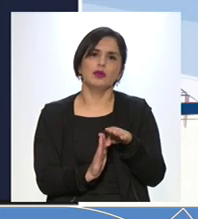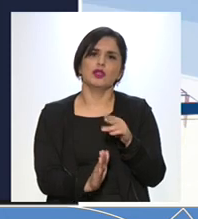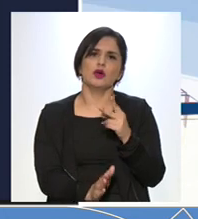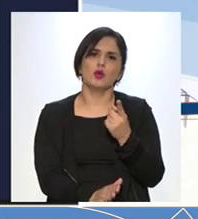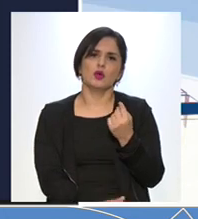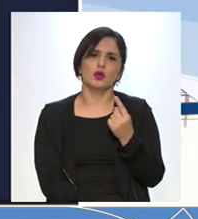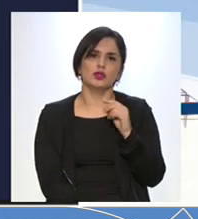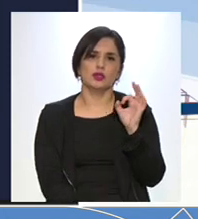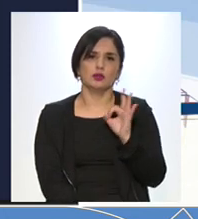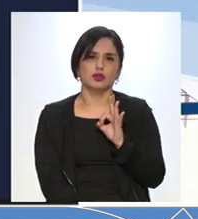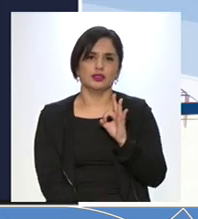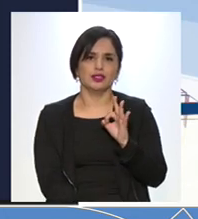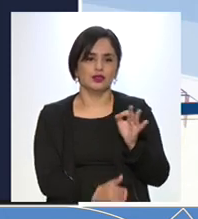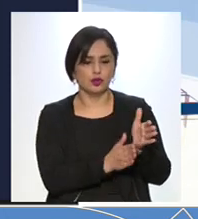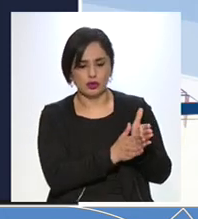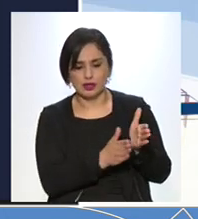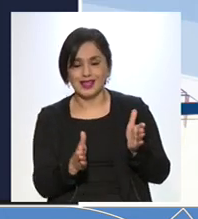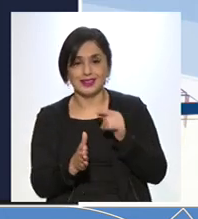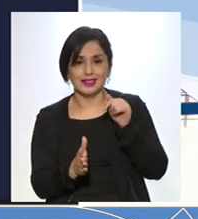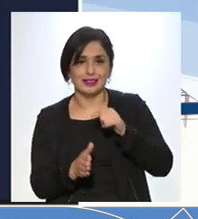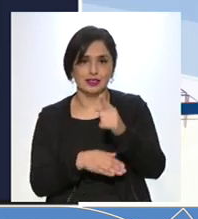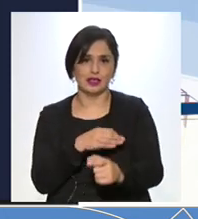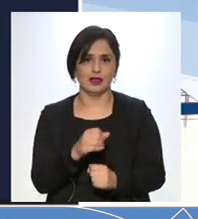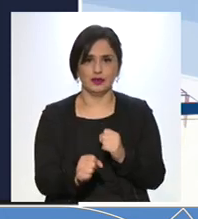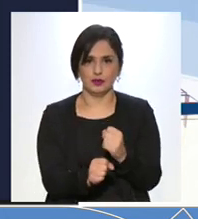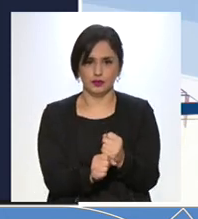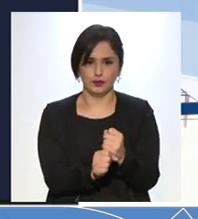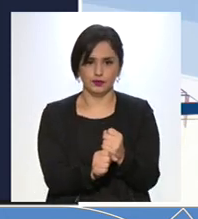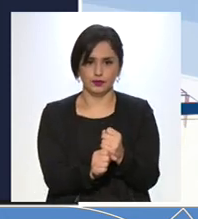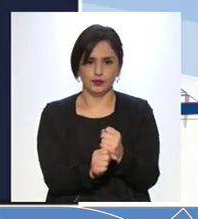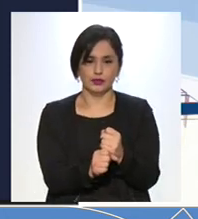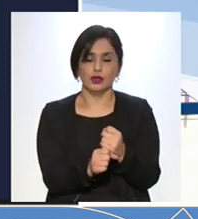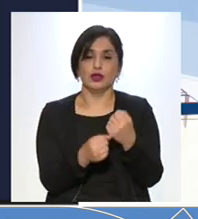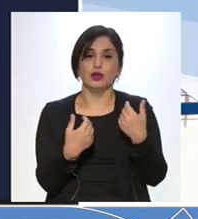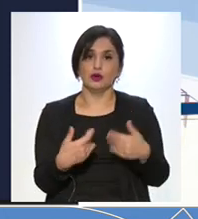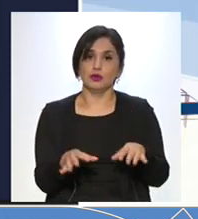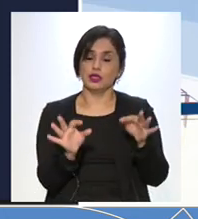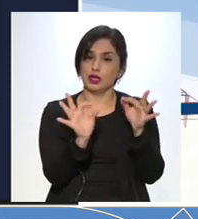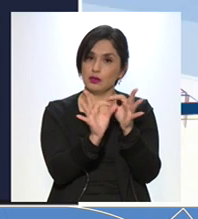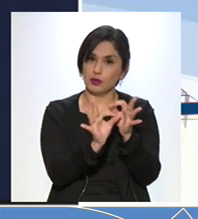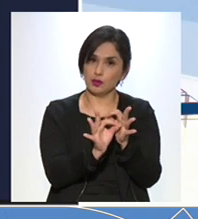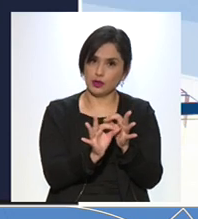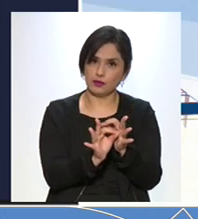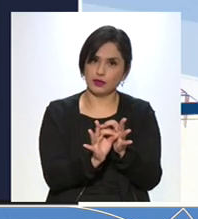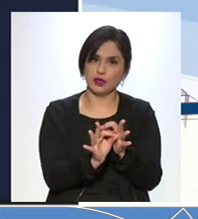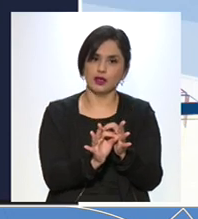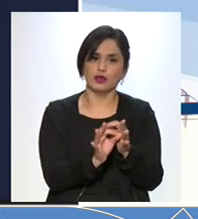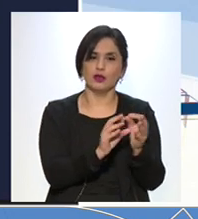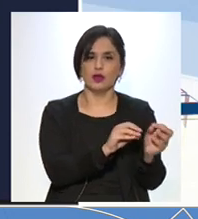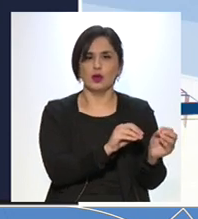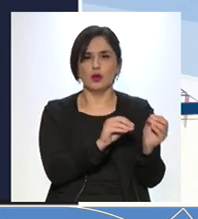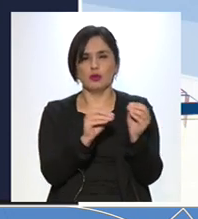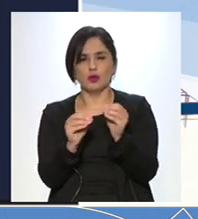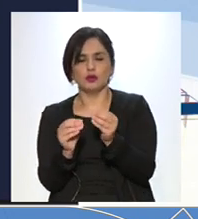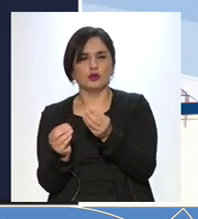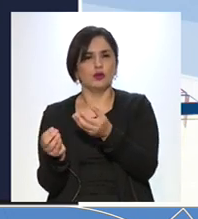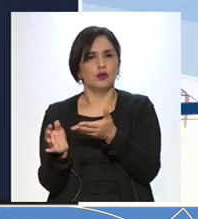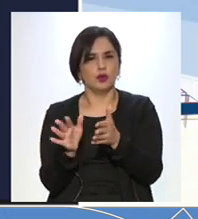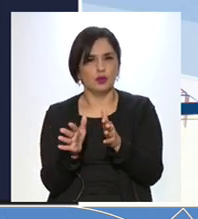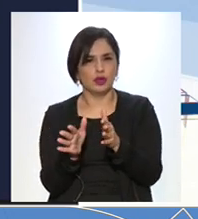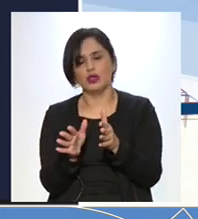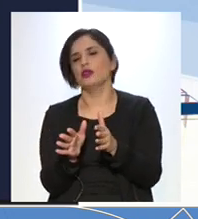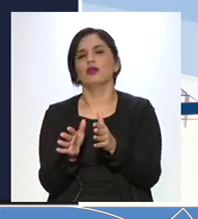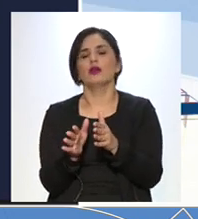11% en lo que va del año. Como ya se ha documentado en ocasiones anteriores, el tamaño del coeficiente de traspaso promedio del tipo de cambio